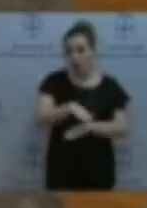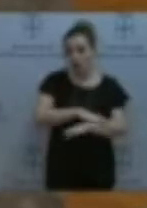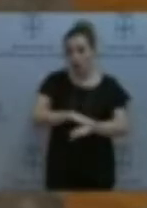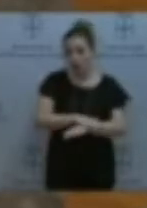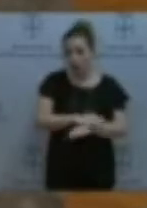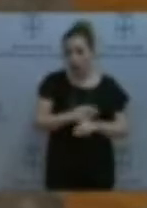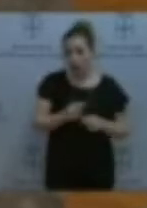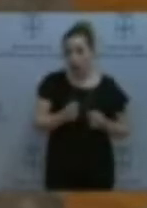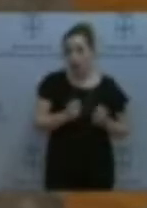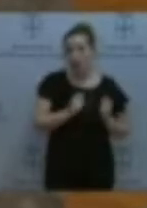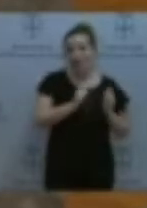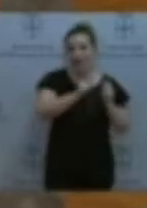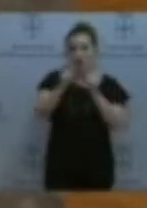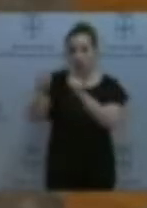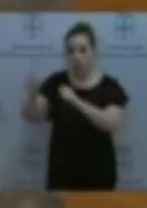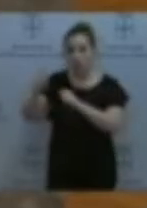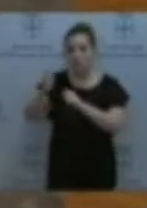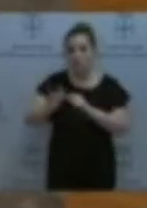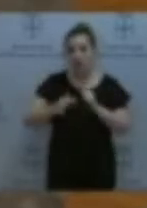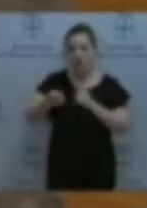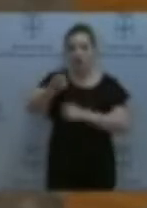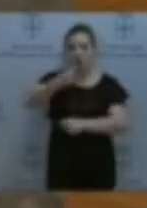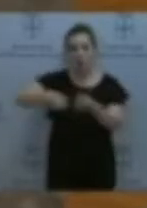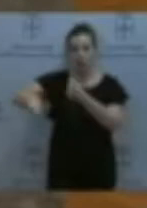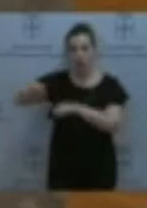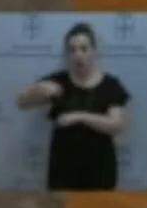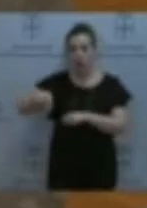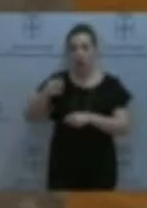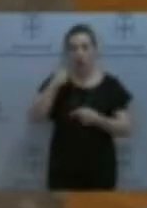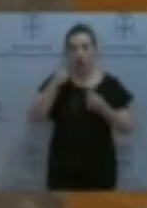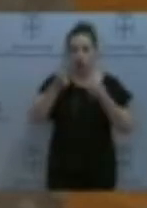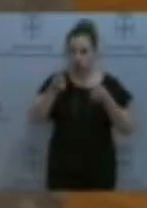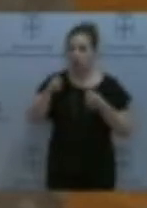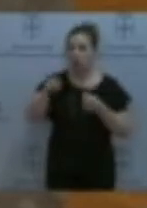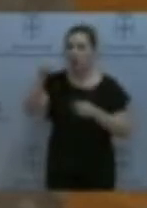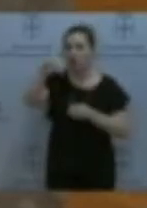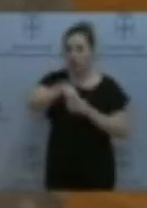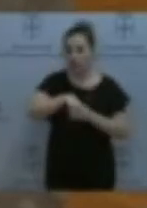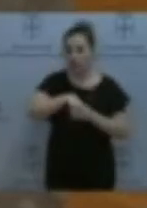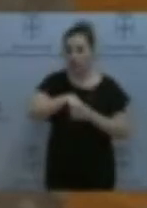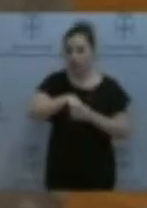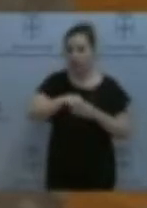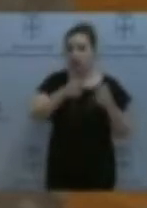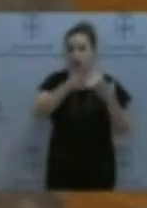algún control implícito también dentro de esos 4 sectores. A este respecto,